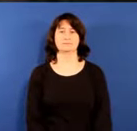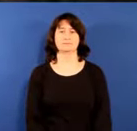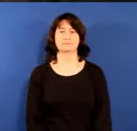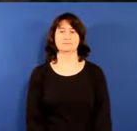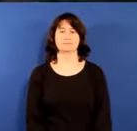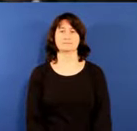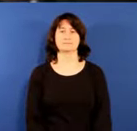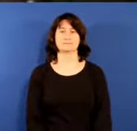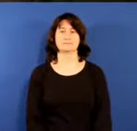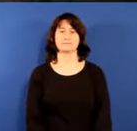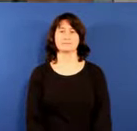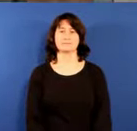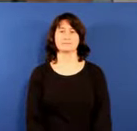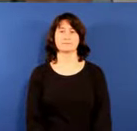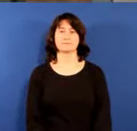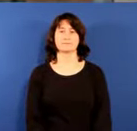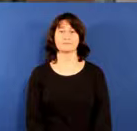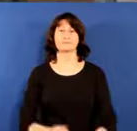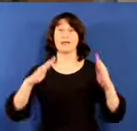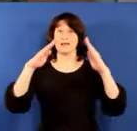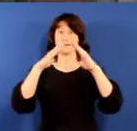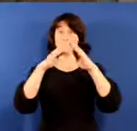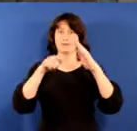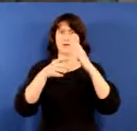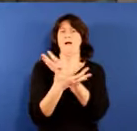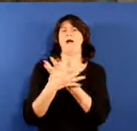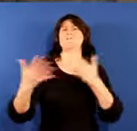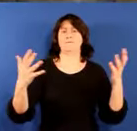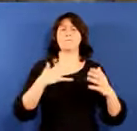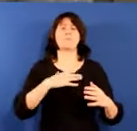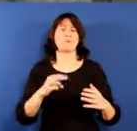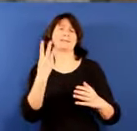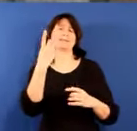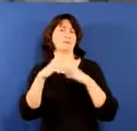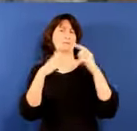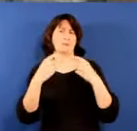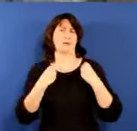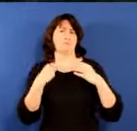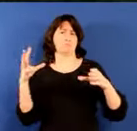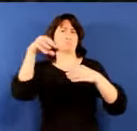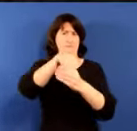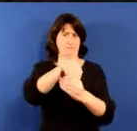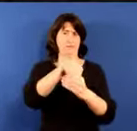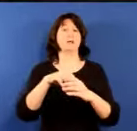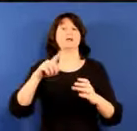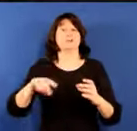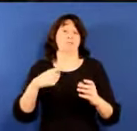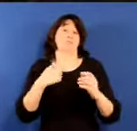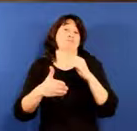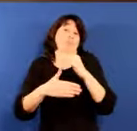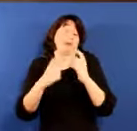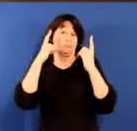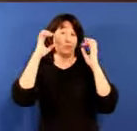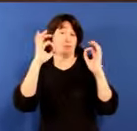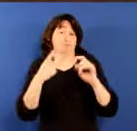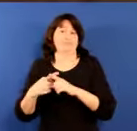edificio, vestigio del pasado minero de Vizcaya. Se trata de una casa de mineros construida a finales del siglo XIX como